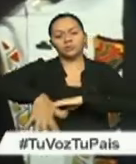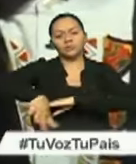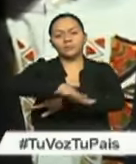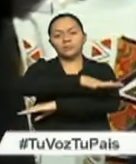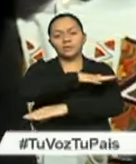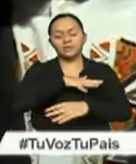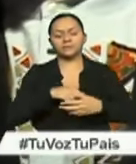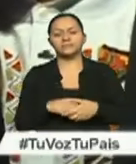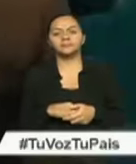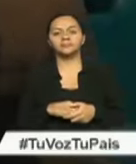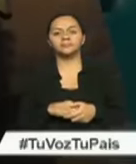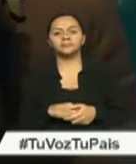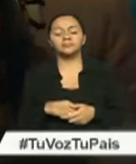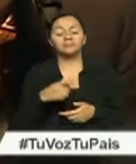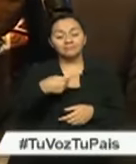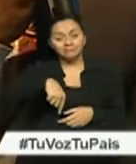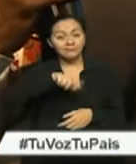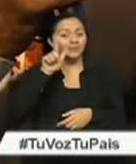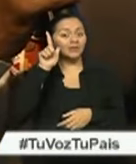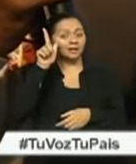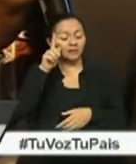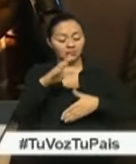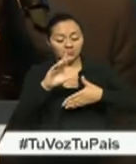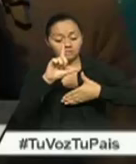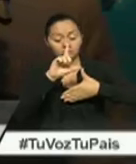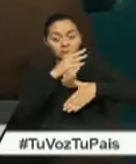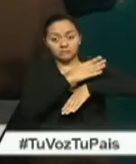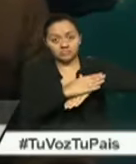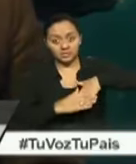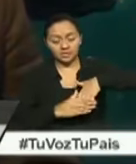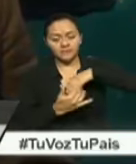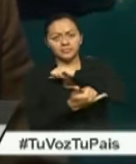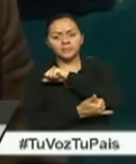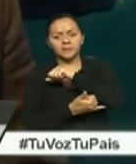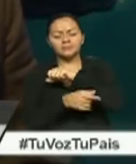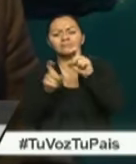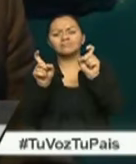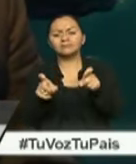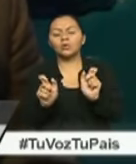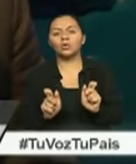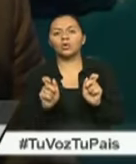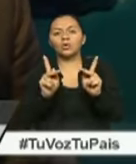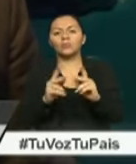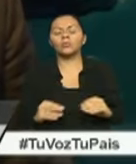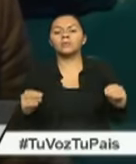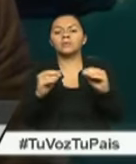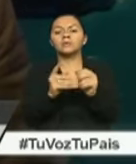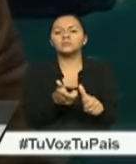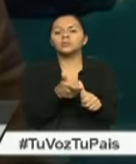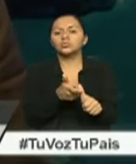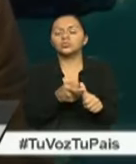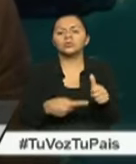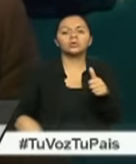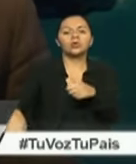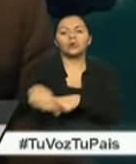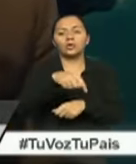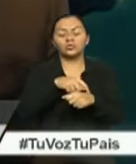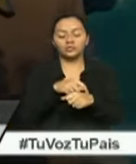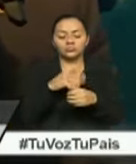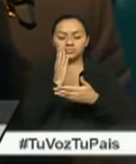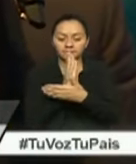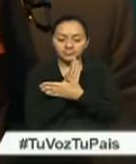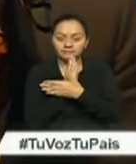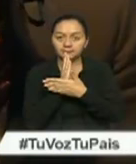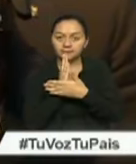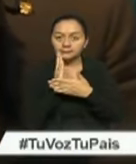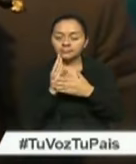marítima existente. Como líderes de nuestros países, tenemos la oportunidad única y urgente de permitir que